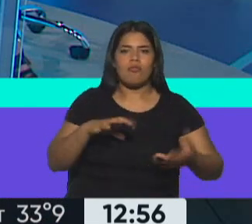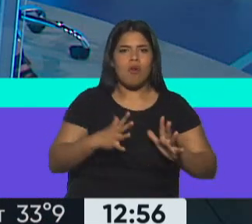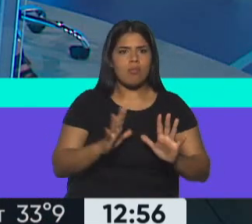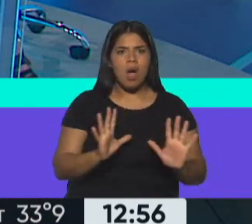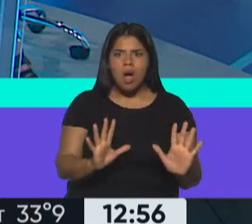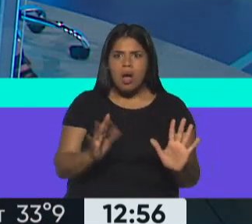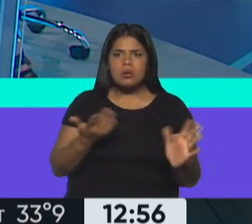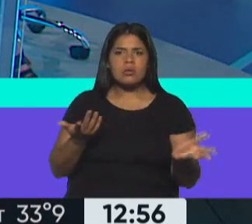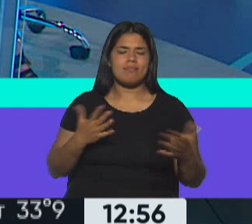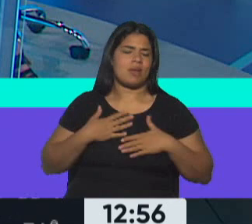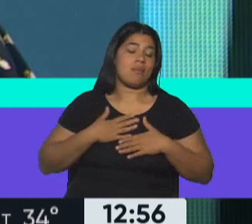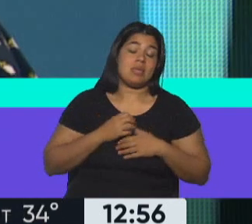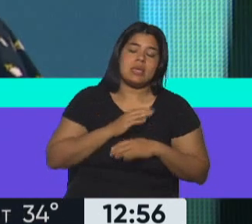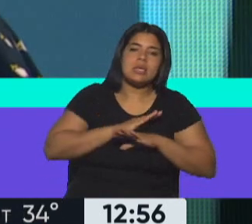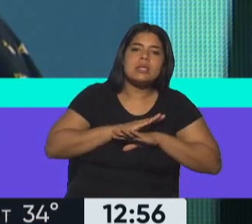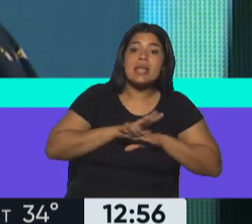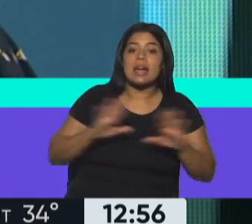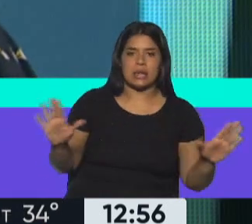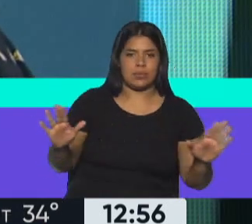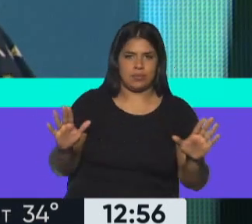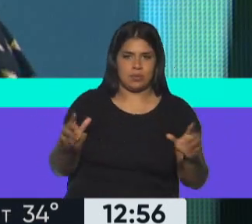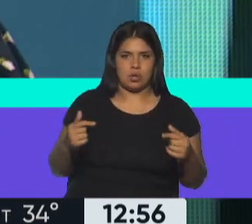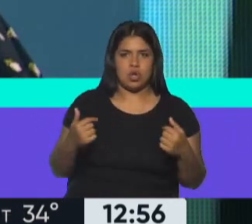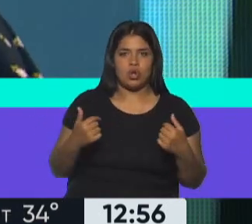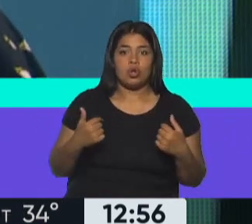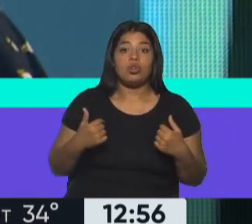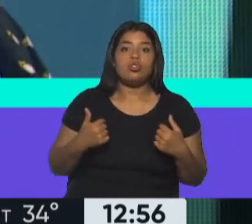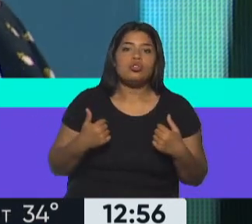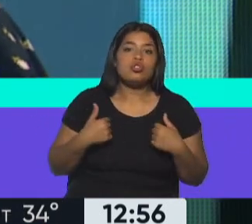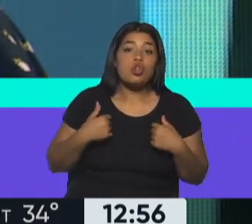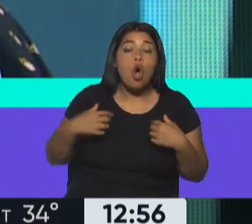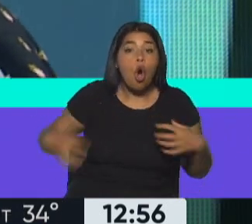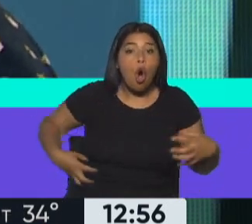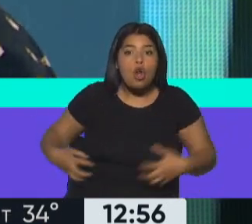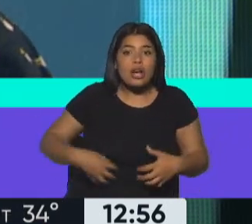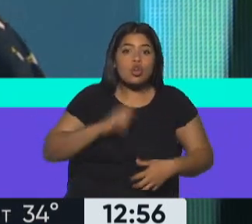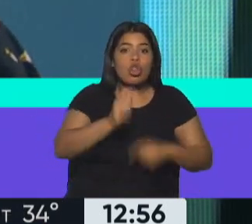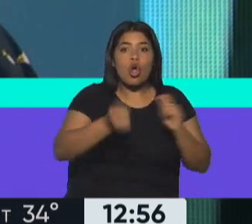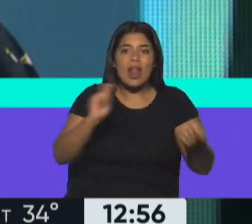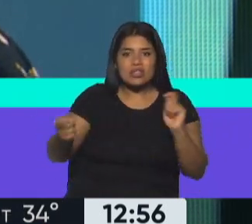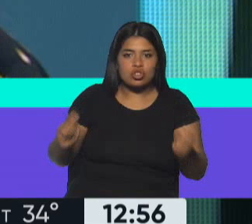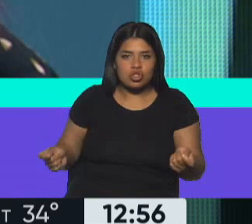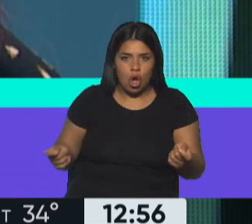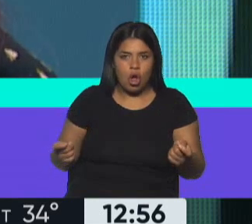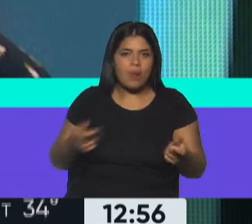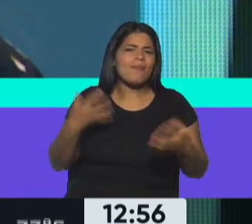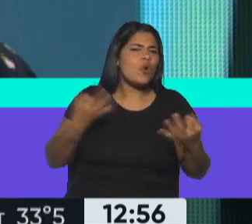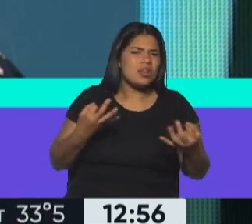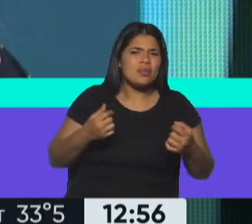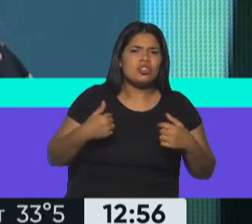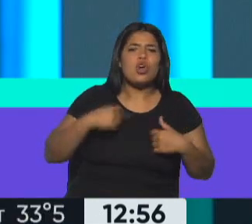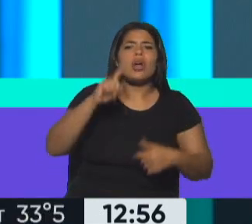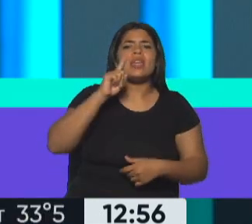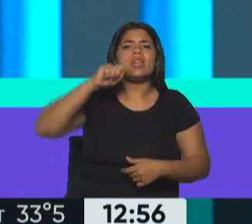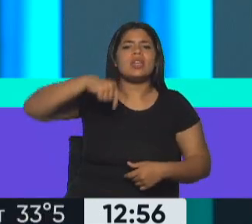gusta decir militante activista referente de donación de órganos porque porque es dar vida me comunique con el incucai